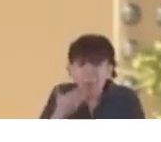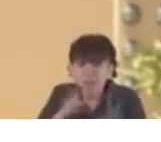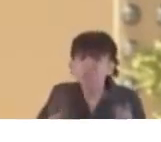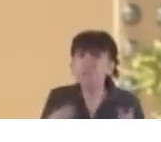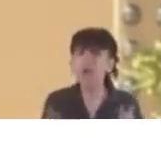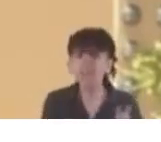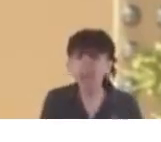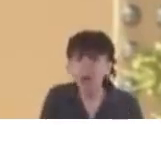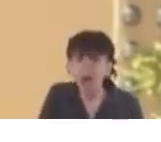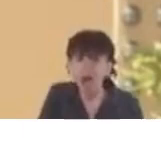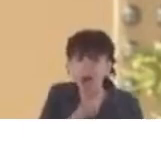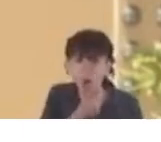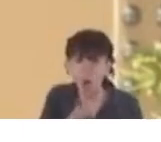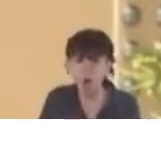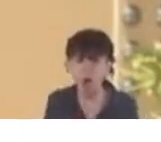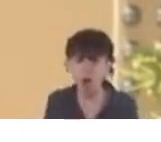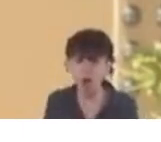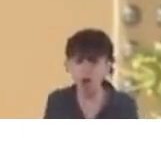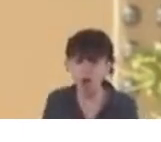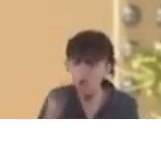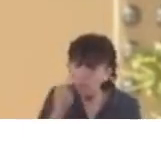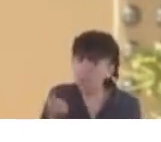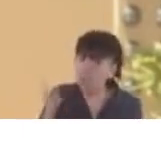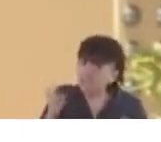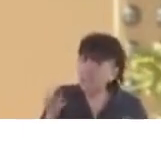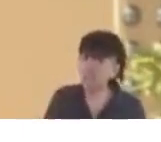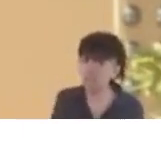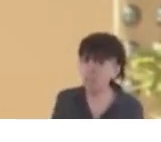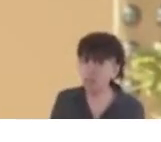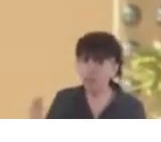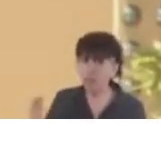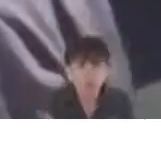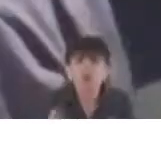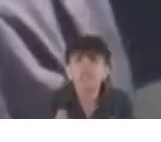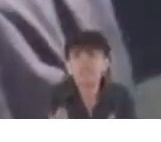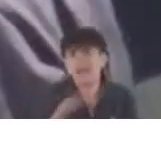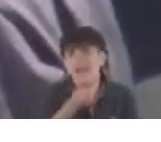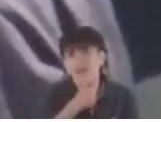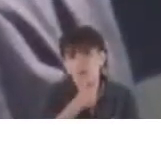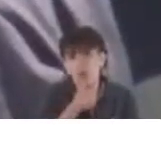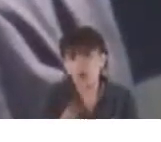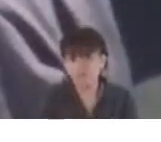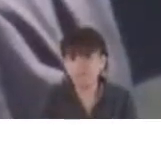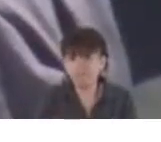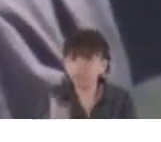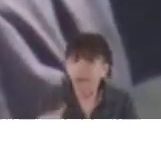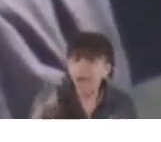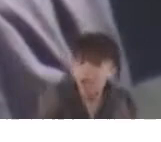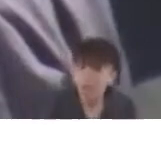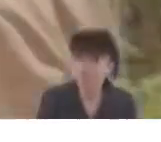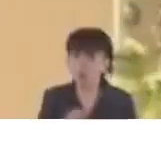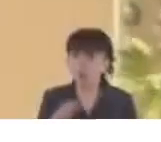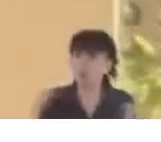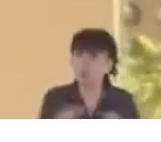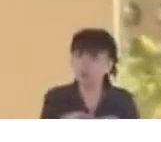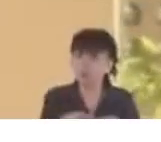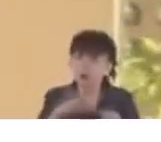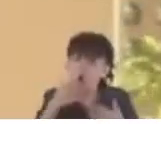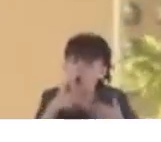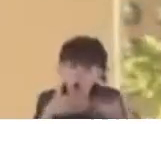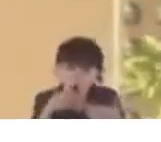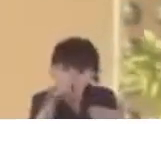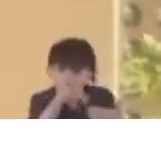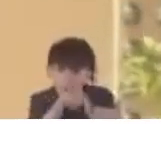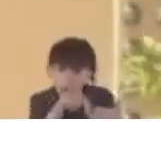fue, digamos, una cuestión casual o improvisada. Cuando habla la iglesia hay mucha burocracia detrás de escena, no es que se emite